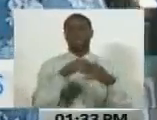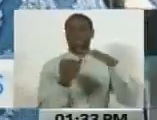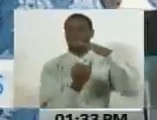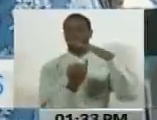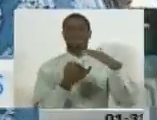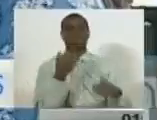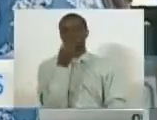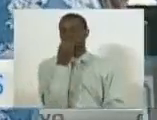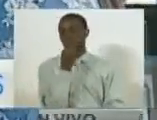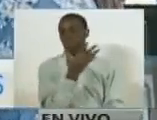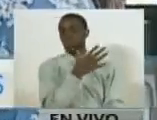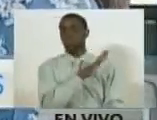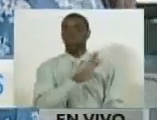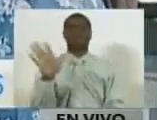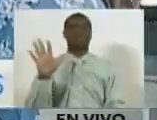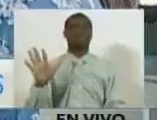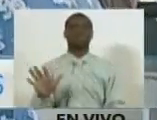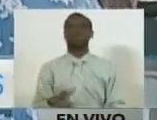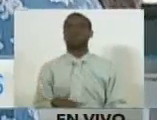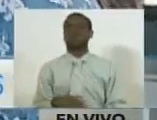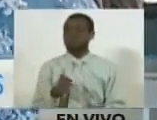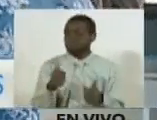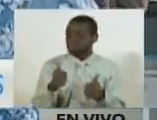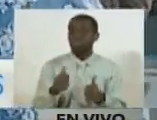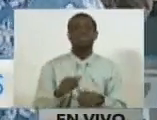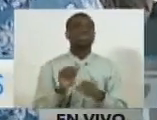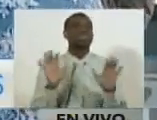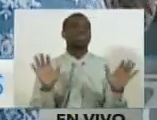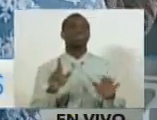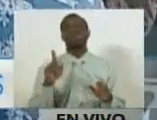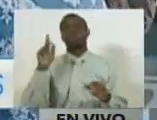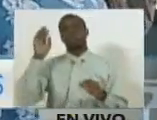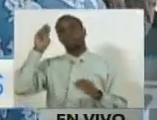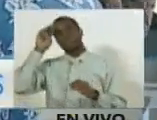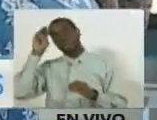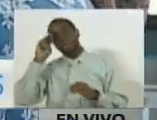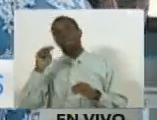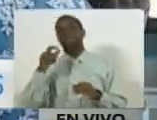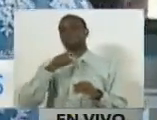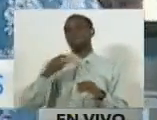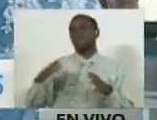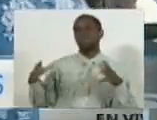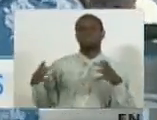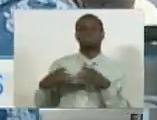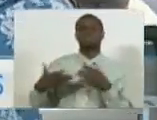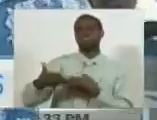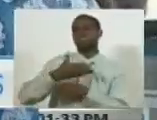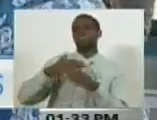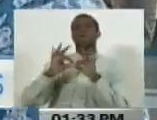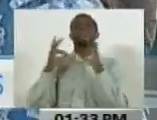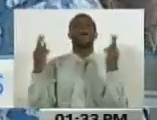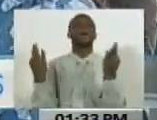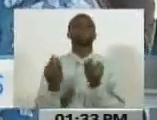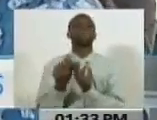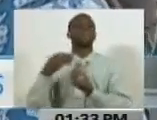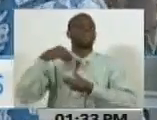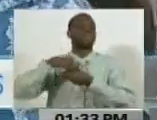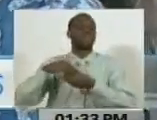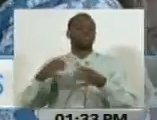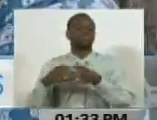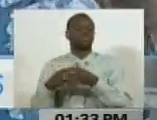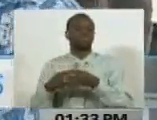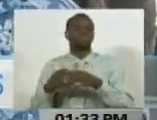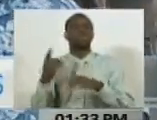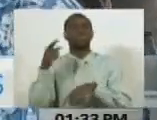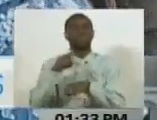¿Verdad? ¿Cómo es eso? Explícame. Bueno, mire, lo docente, personal integral, eso es, se trata en familia, eso es una familia lo que hay ahí. En Ciudad